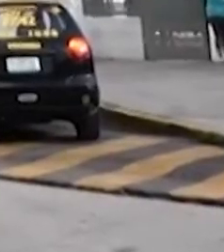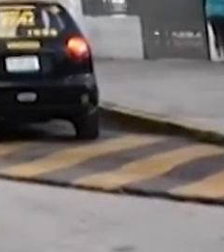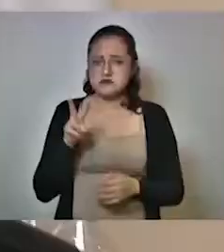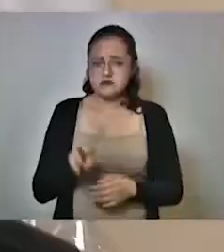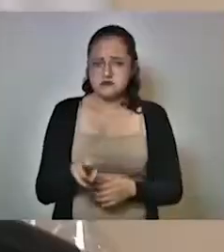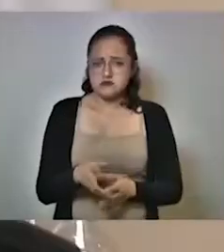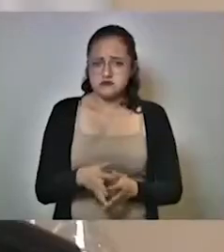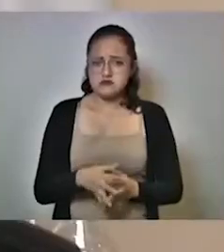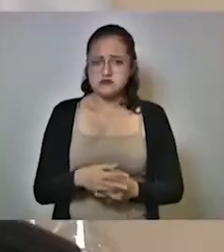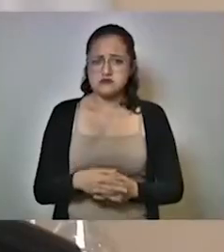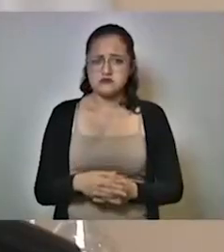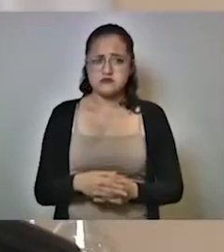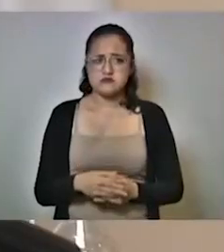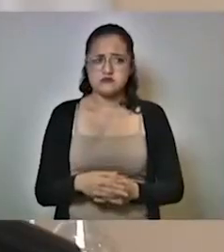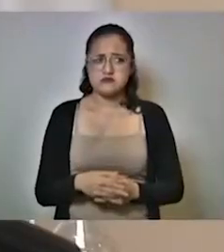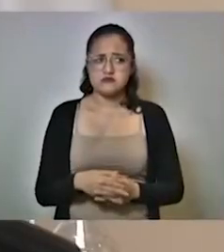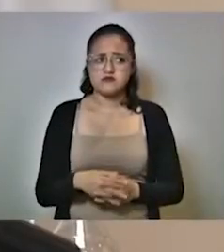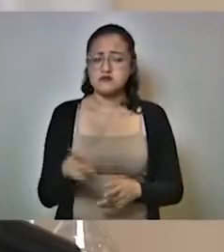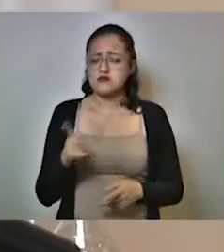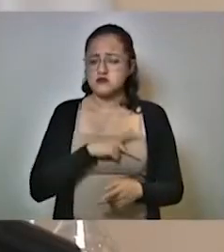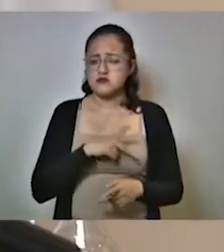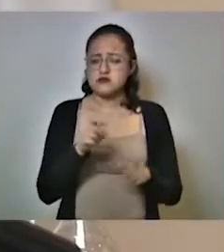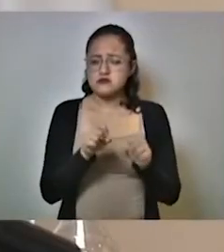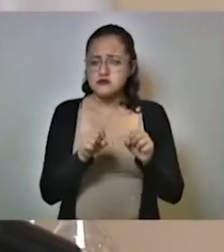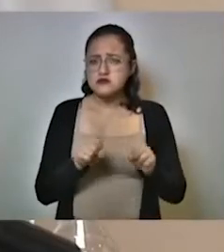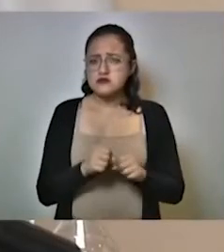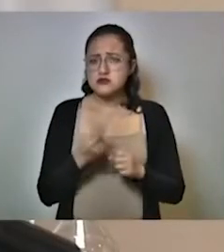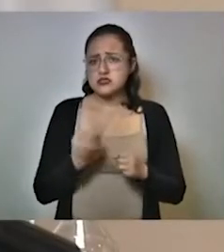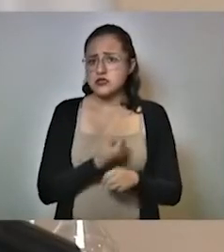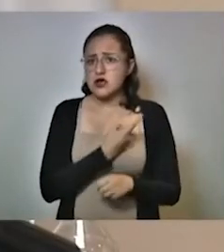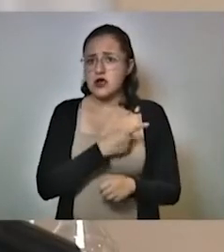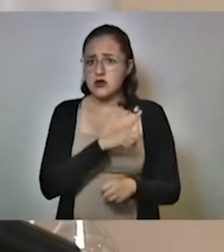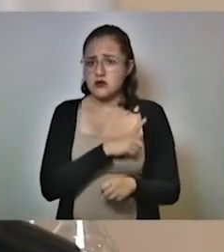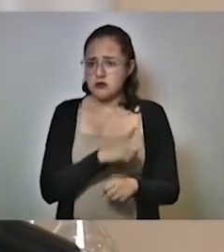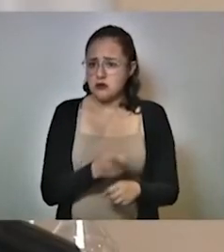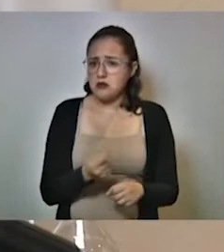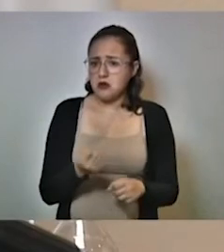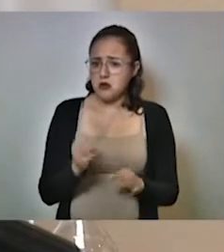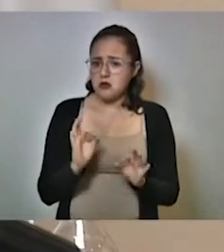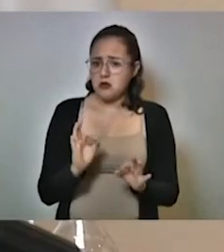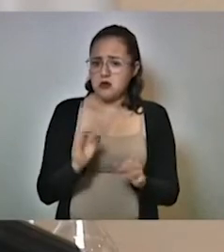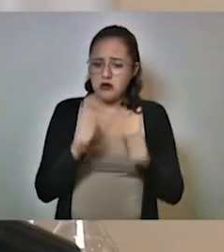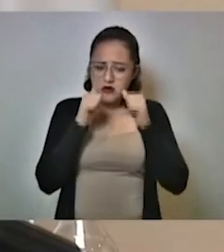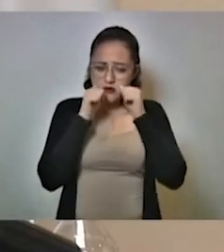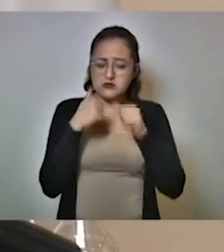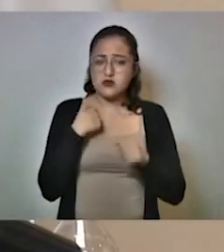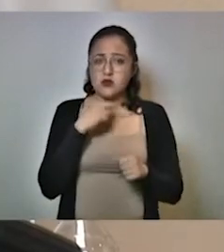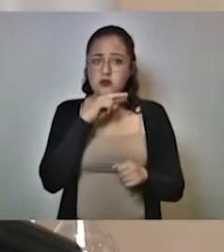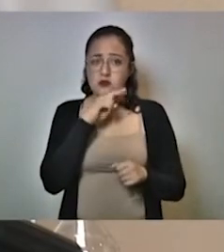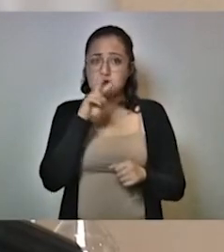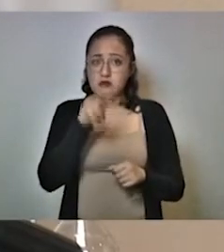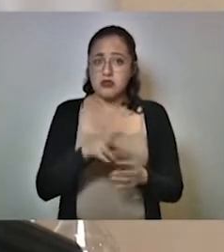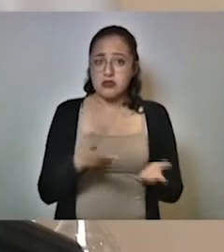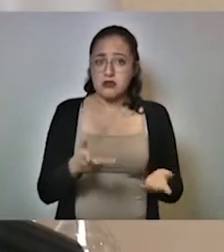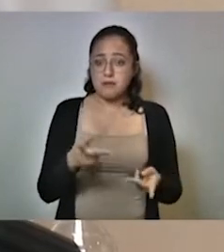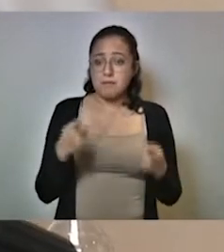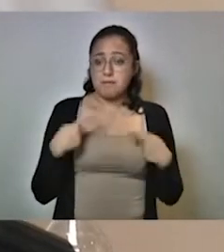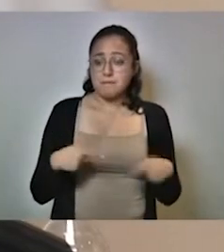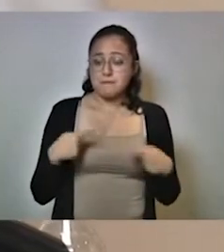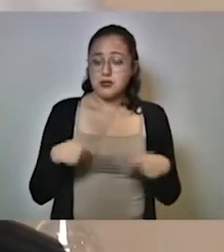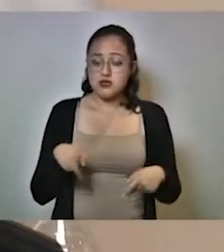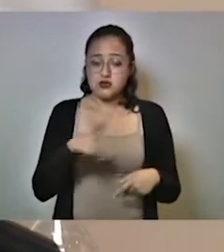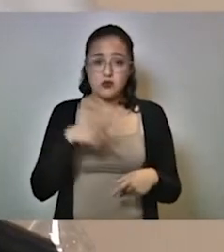niño poblano nuestro sistema de salud es de primer nivel y nosotros nos preocupamos porque la gente